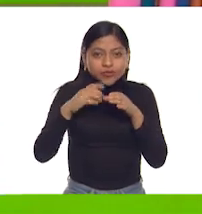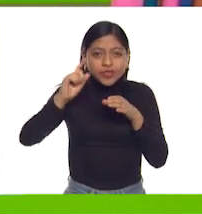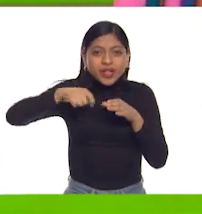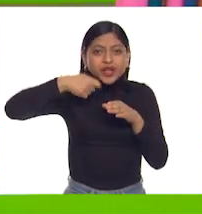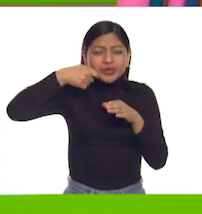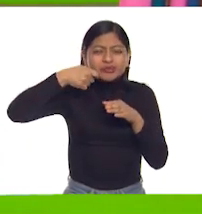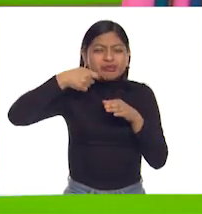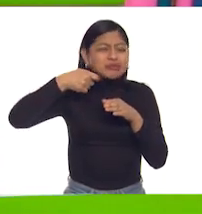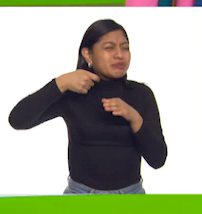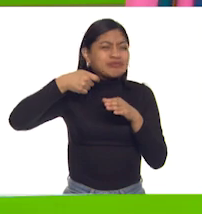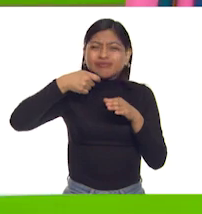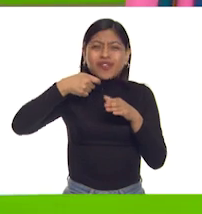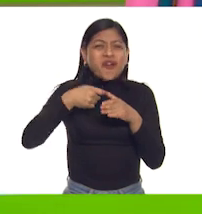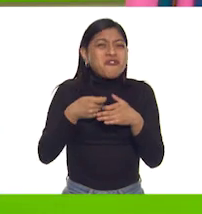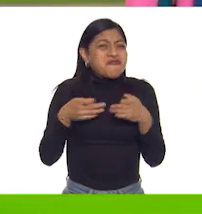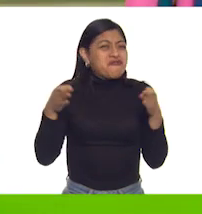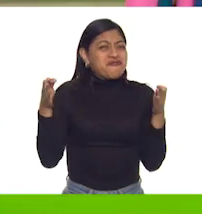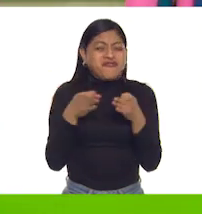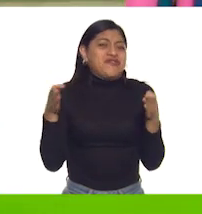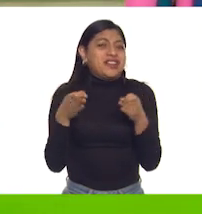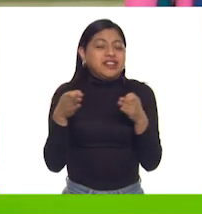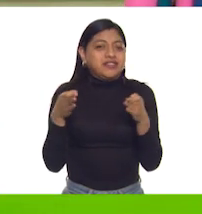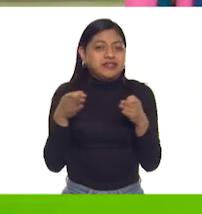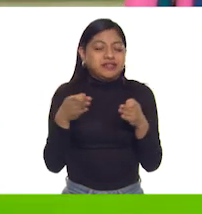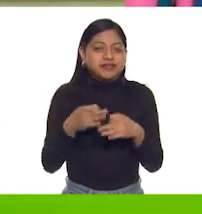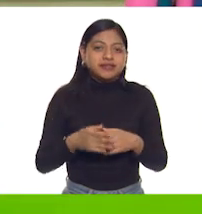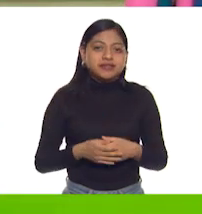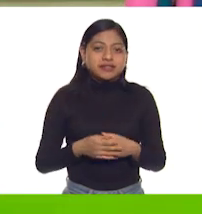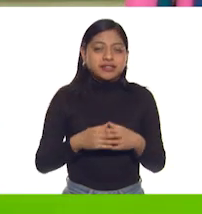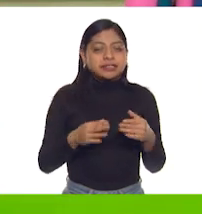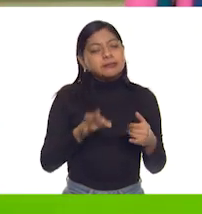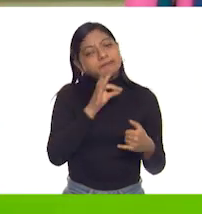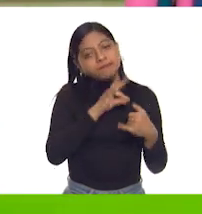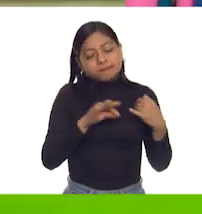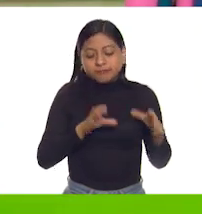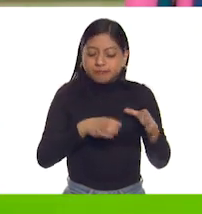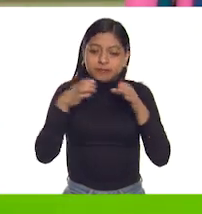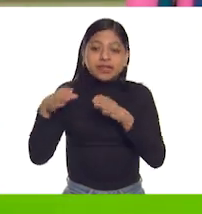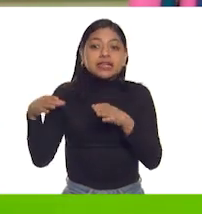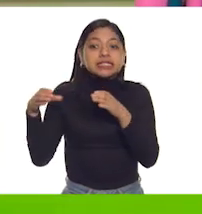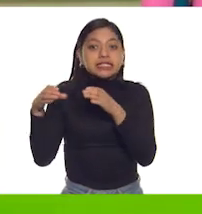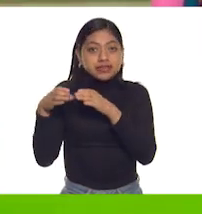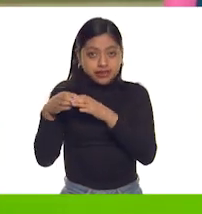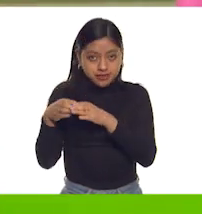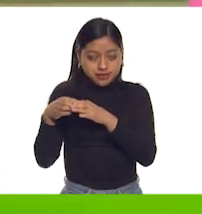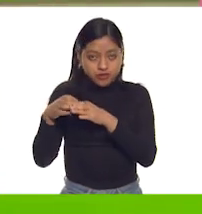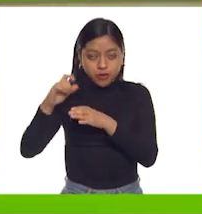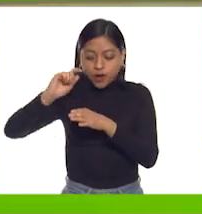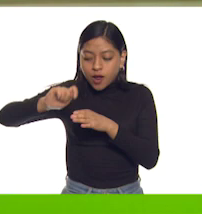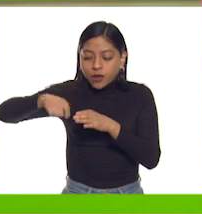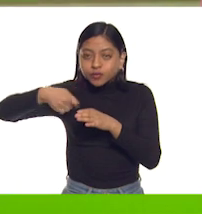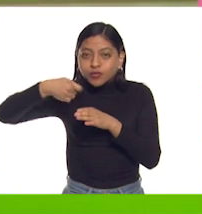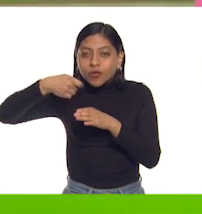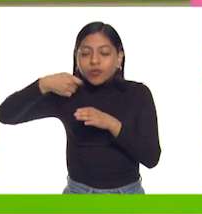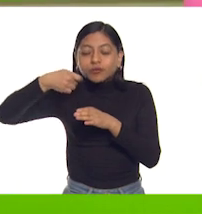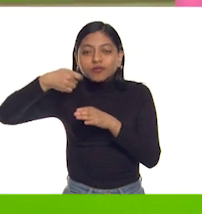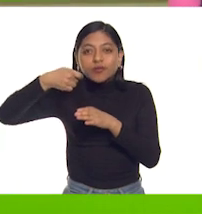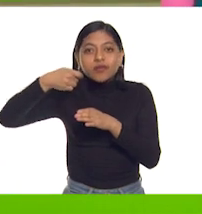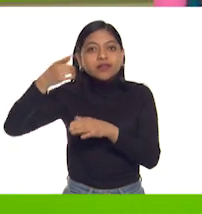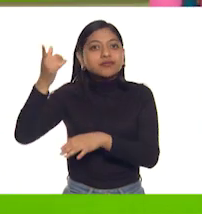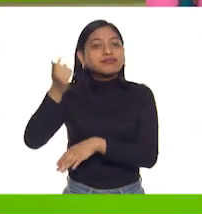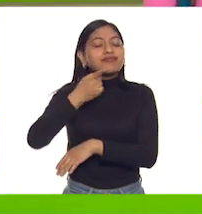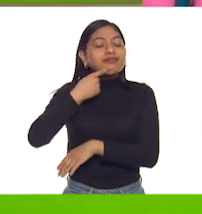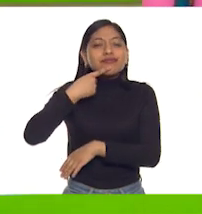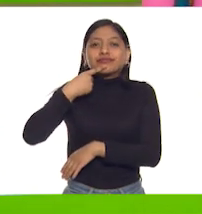estaba demasiado fría. Por último, probó el tazón pequeño, el cual estaba como